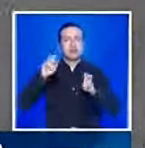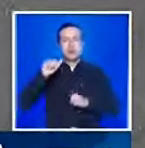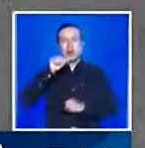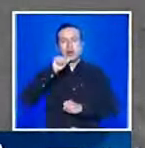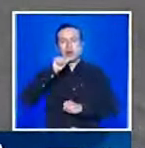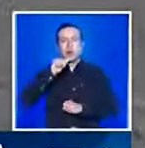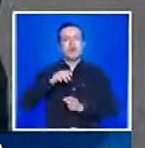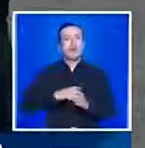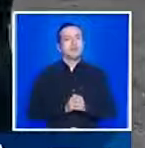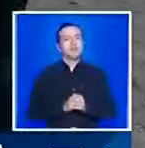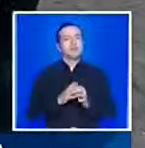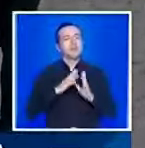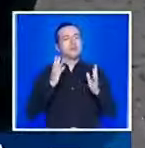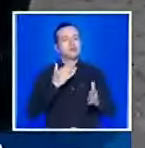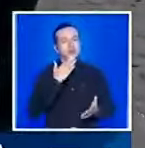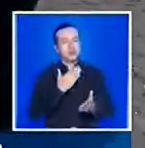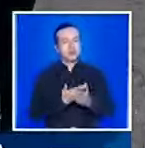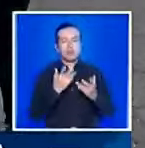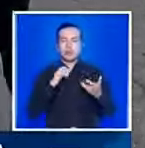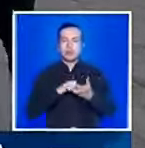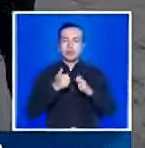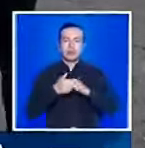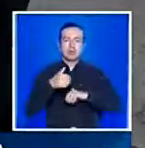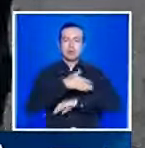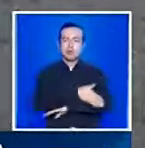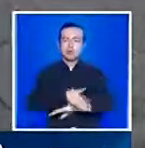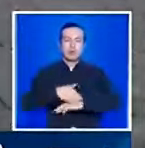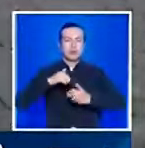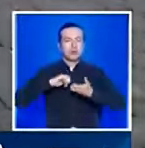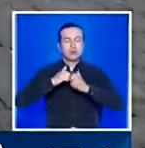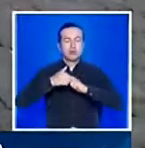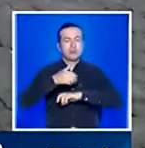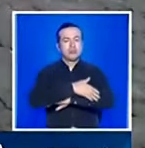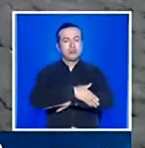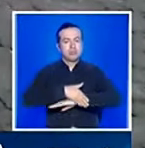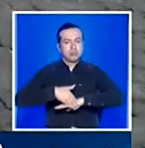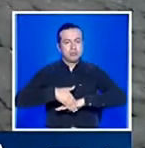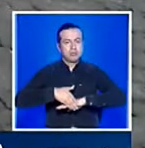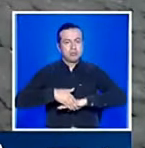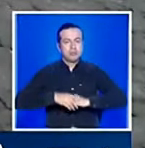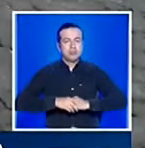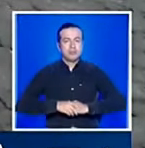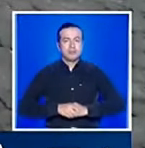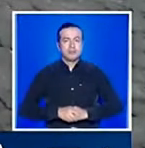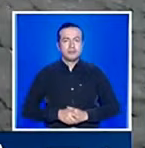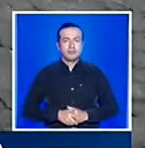y amable, muchísimas gracias. Las carreteras. Las carreteras de mal estado. Olvidarse.